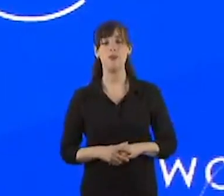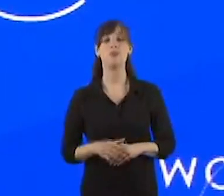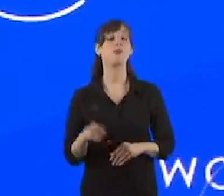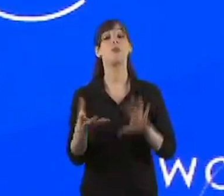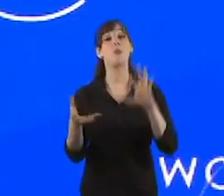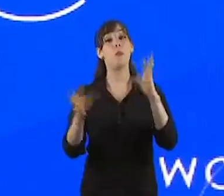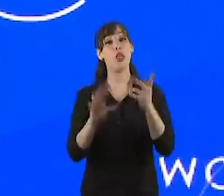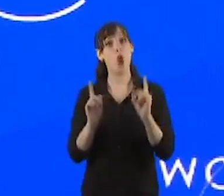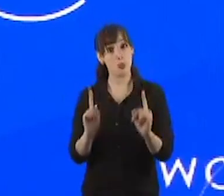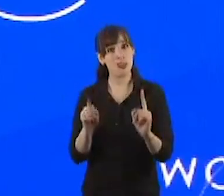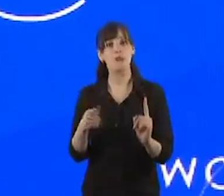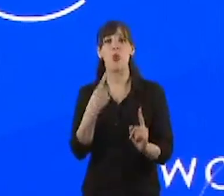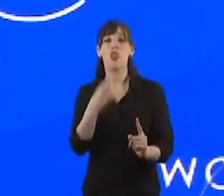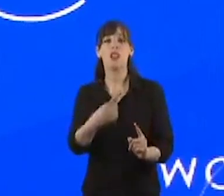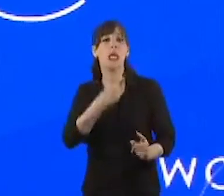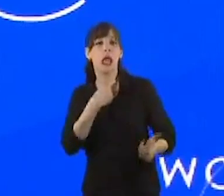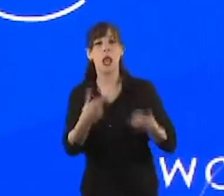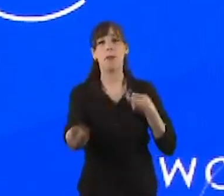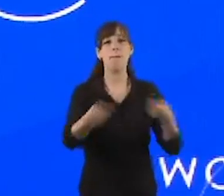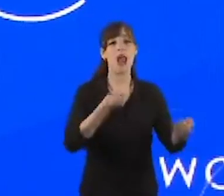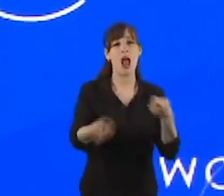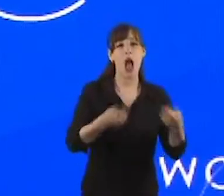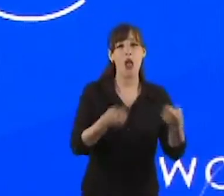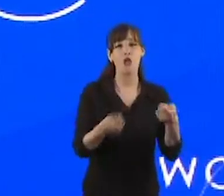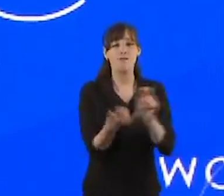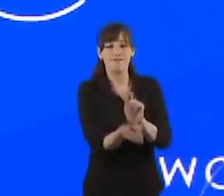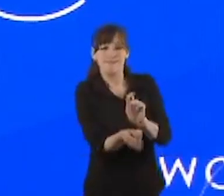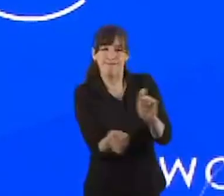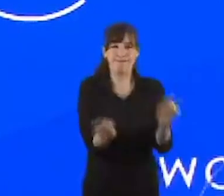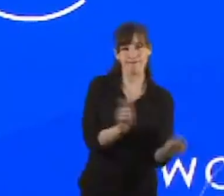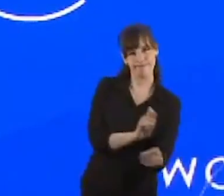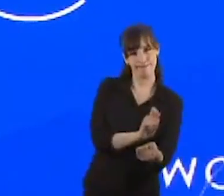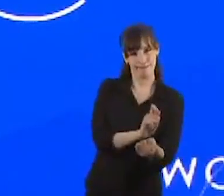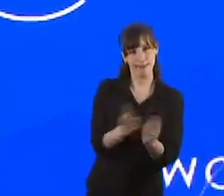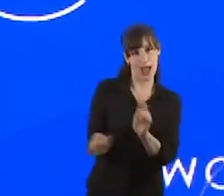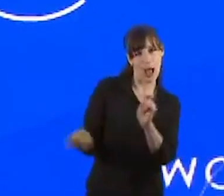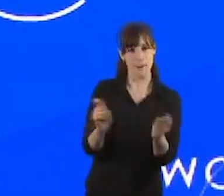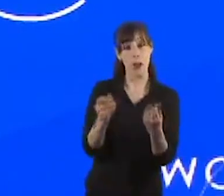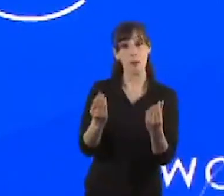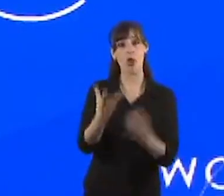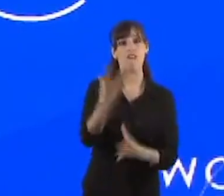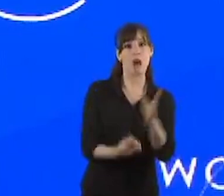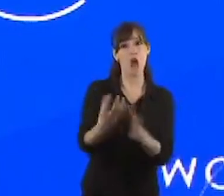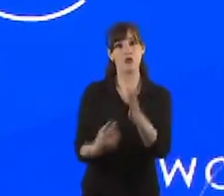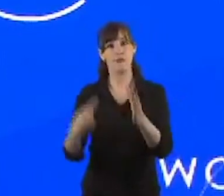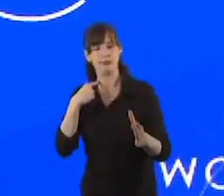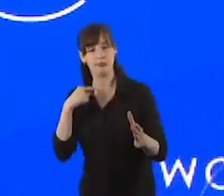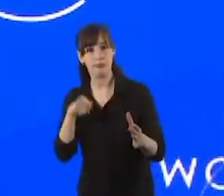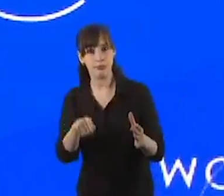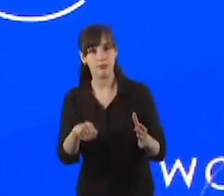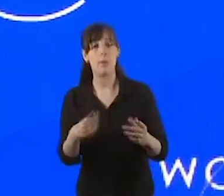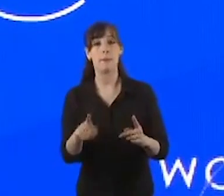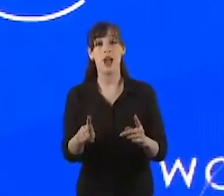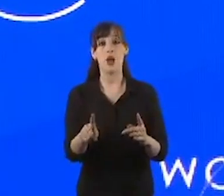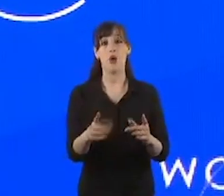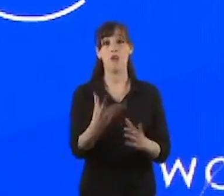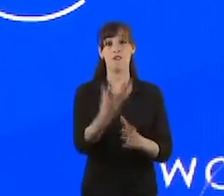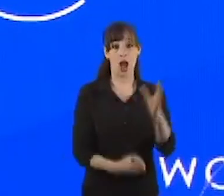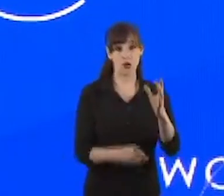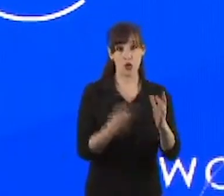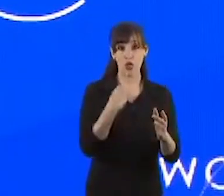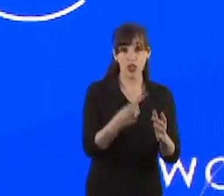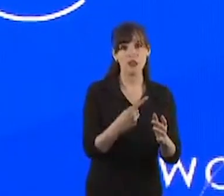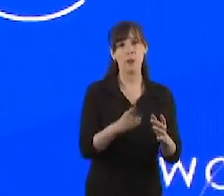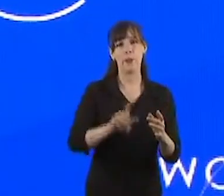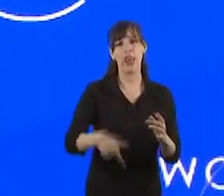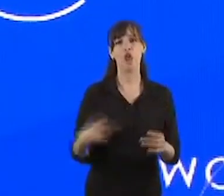el funcionamiento del mercado atacando lo que ellos consideran fallos, pero al hacerlo no solo abren las puertas del socialismo, sino